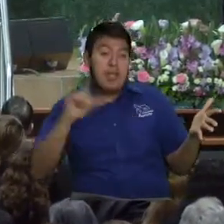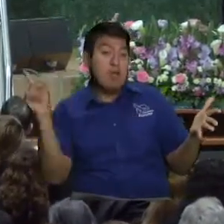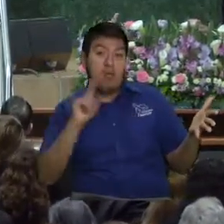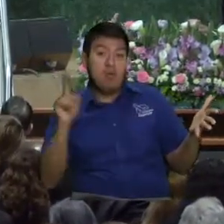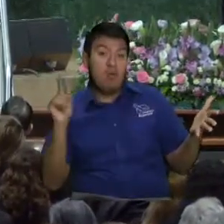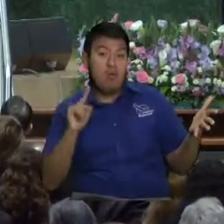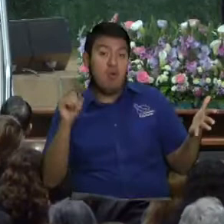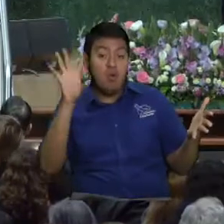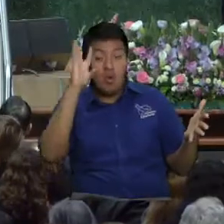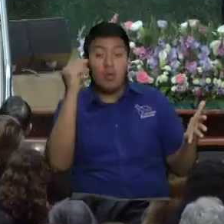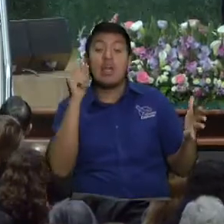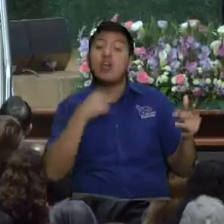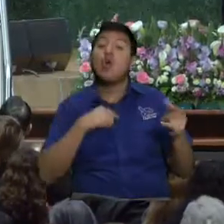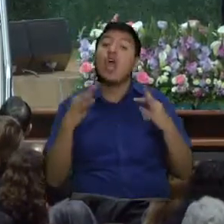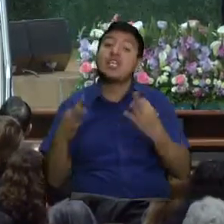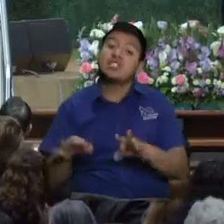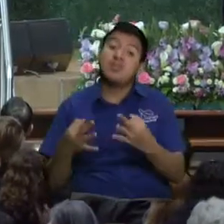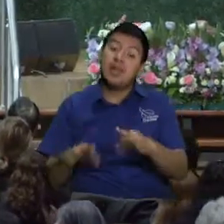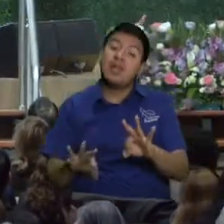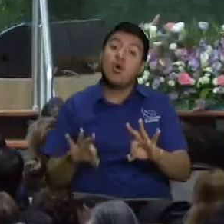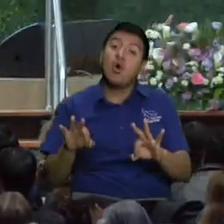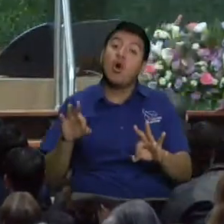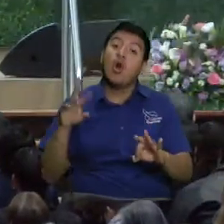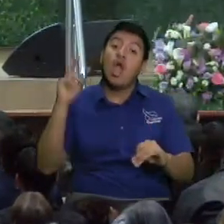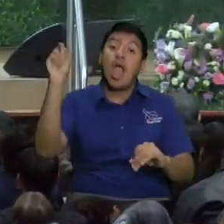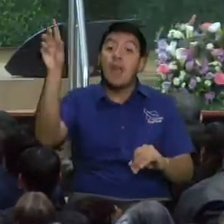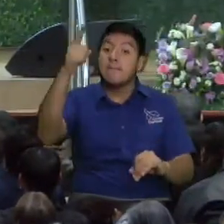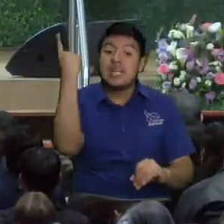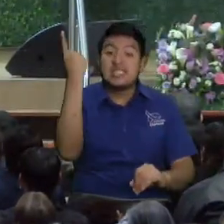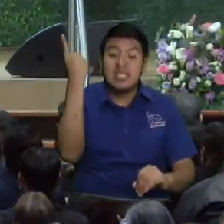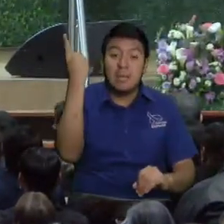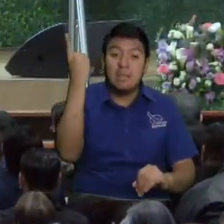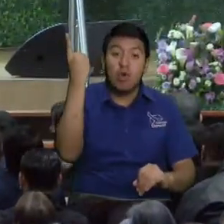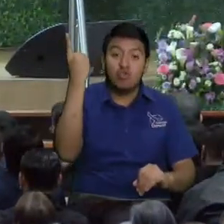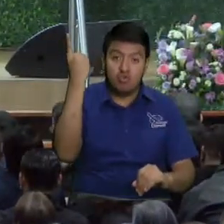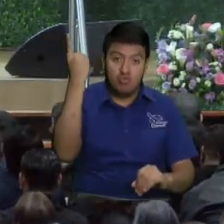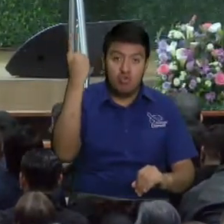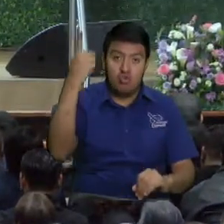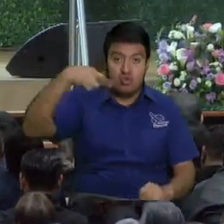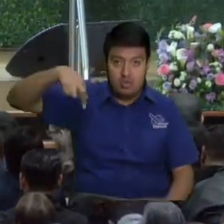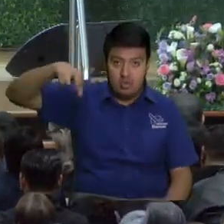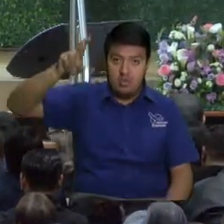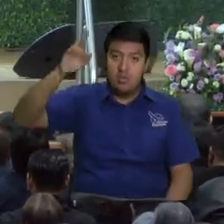principios divinos, no, no, no. Es que yo no fui el que escribió esto, hermano.